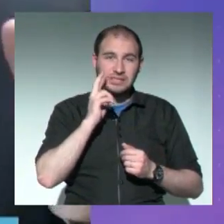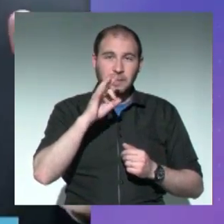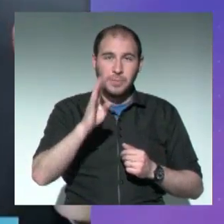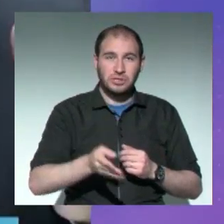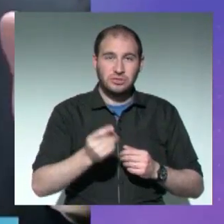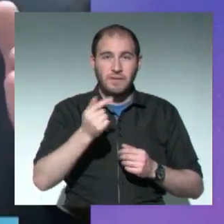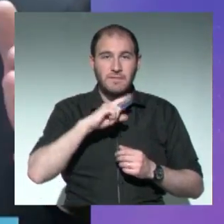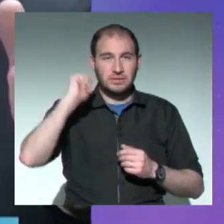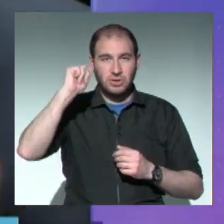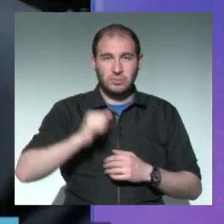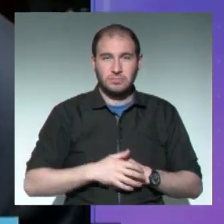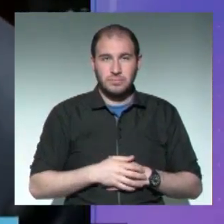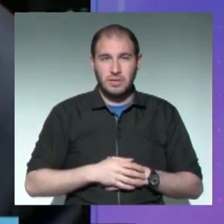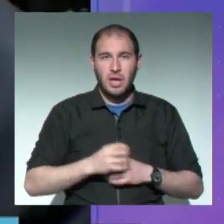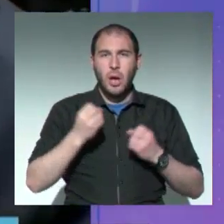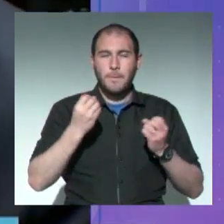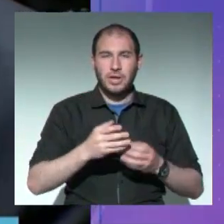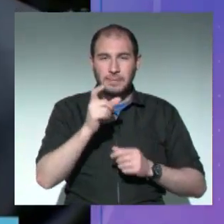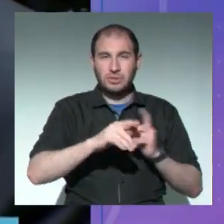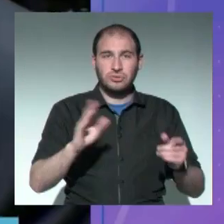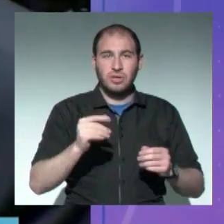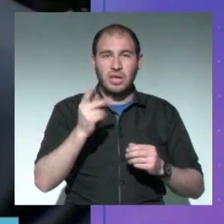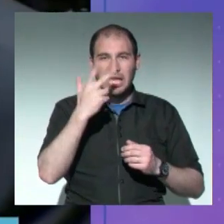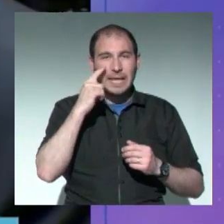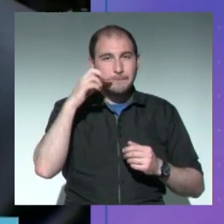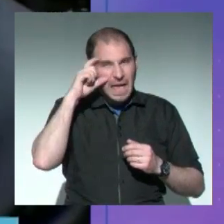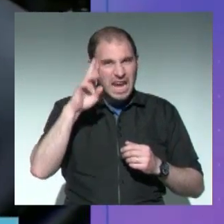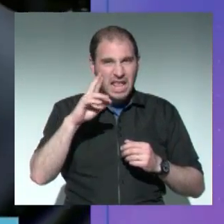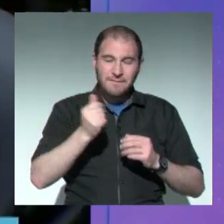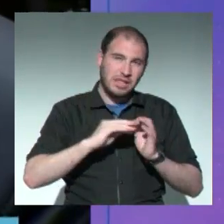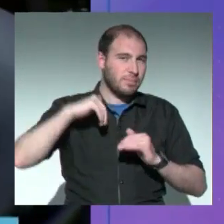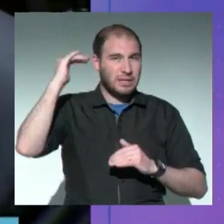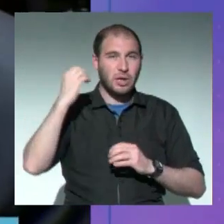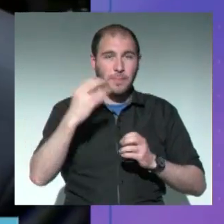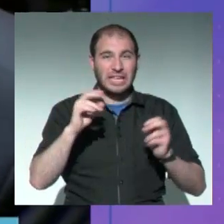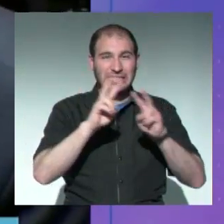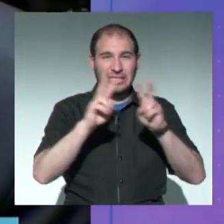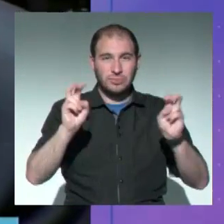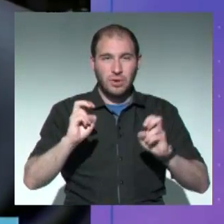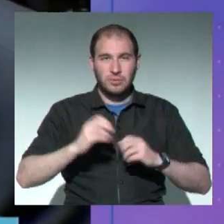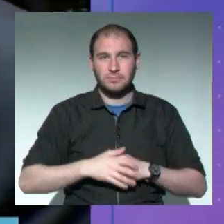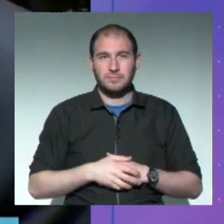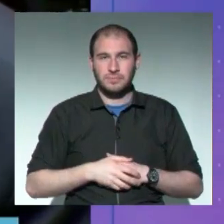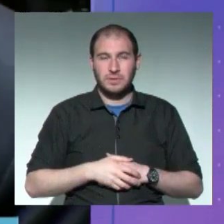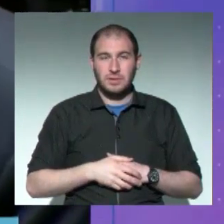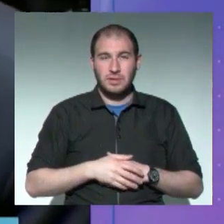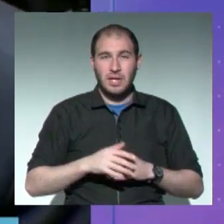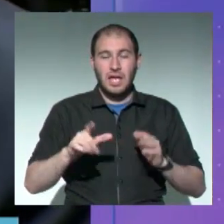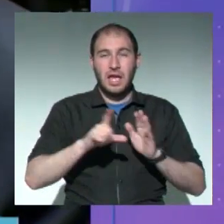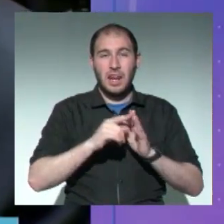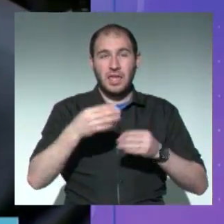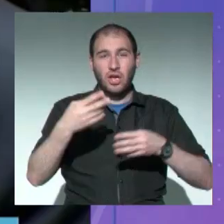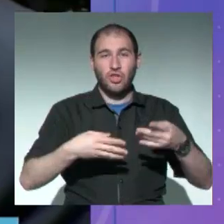217% de inflación. ¿Y sabe por qué todo el mundo habla de hiper? Porque la definición de las normas